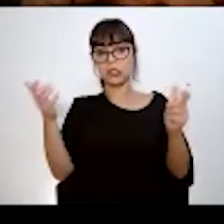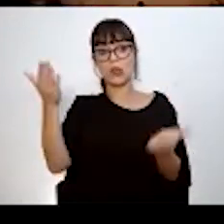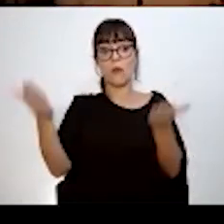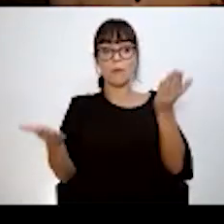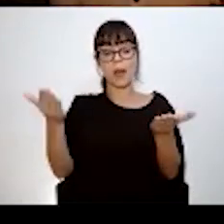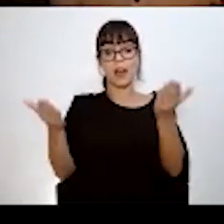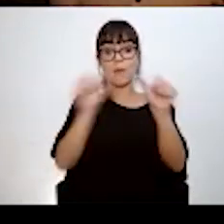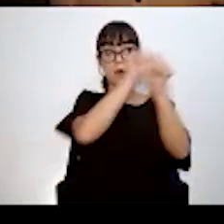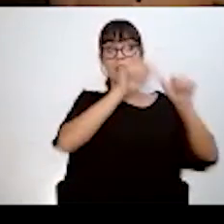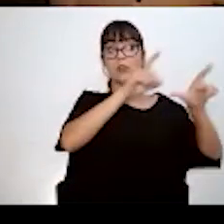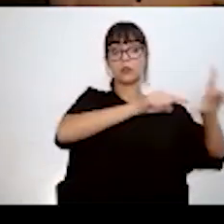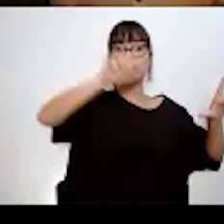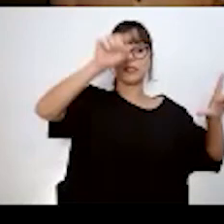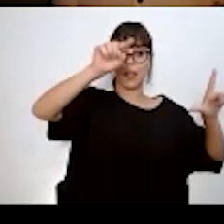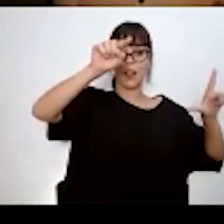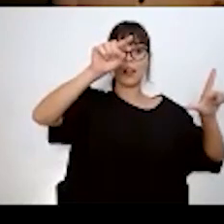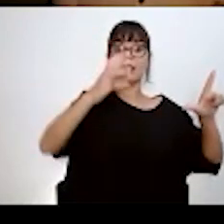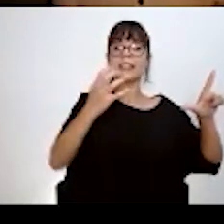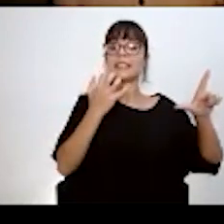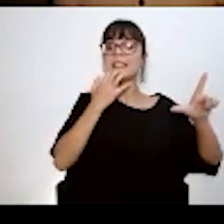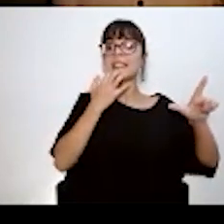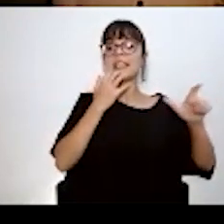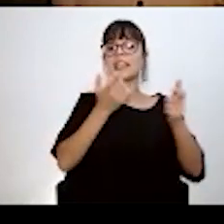un modelo de crecimiento continuo, en el caso